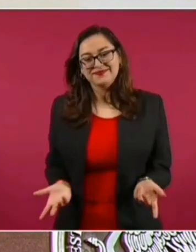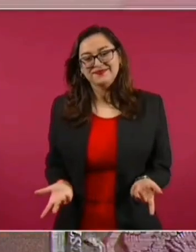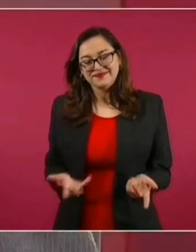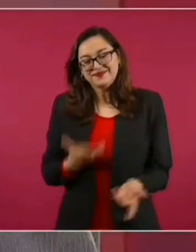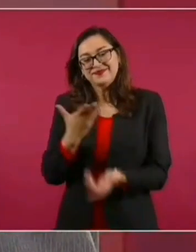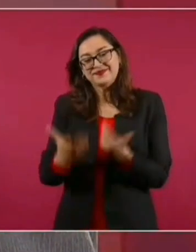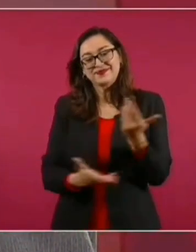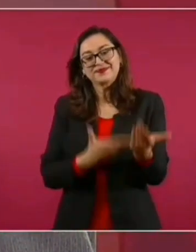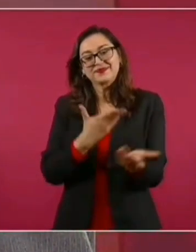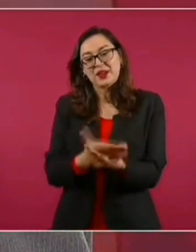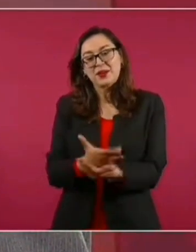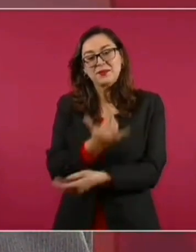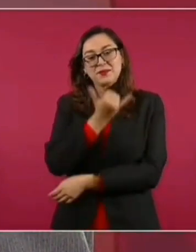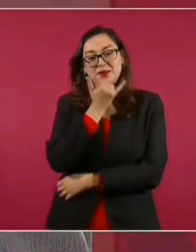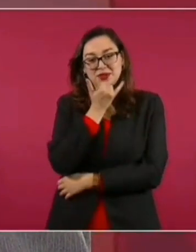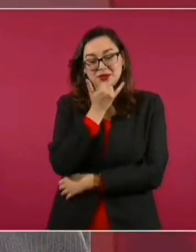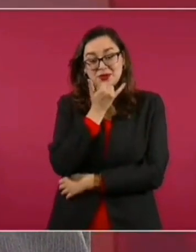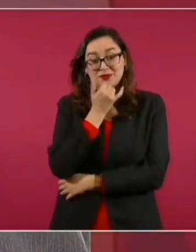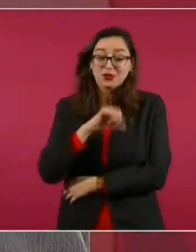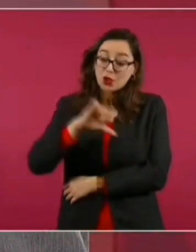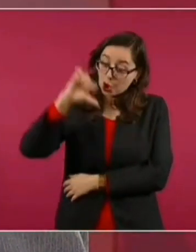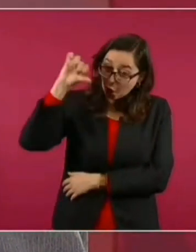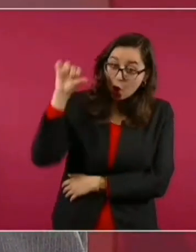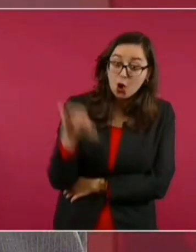la encuesta de hoy,